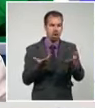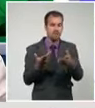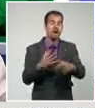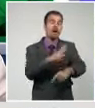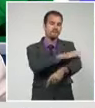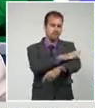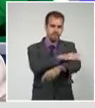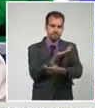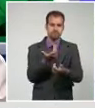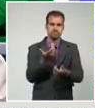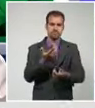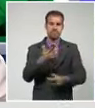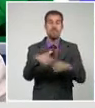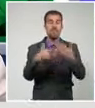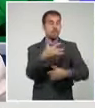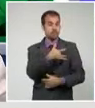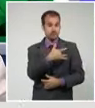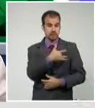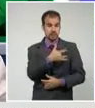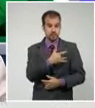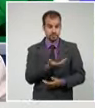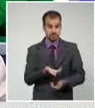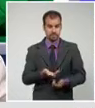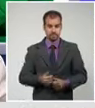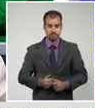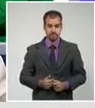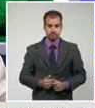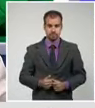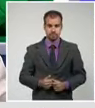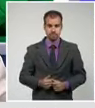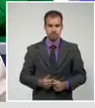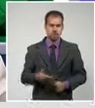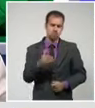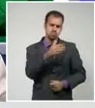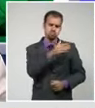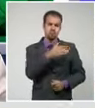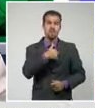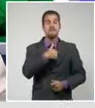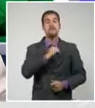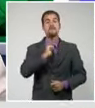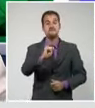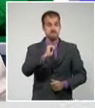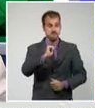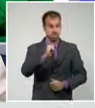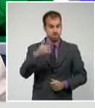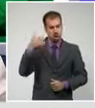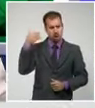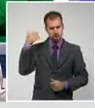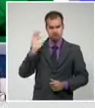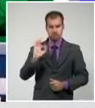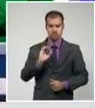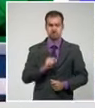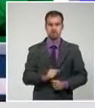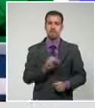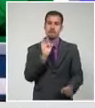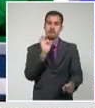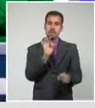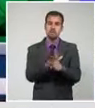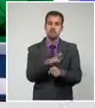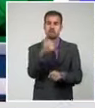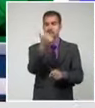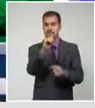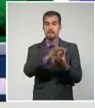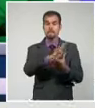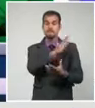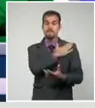isquémica, tuvo anteriormente un infarto del miocardio, que comenzó el 10 de marzo